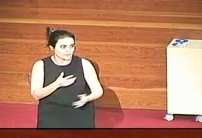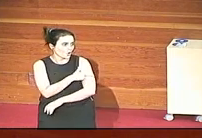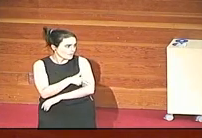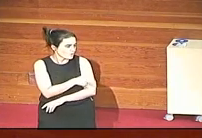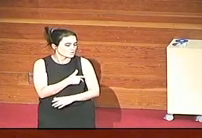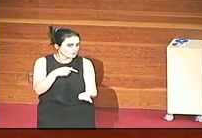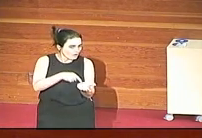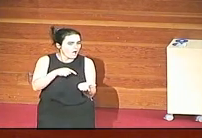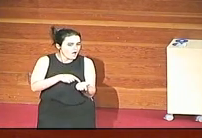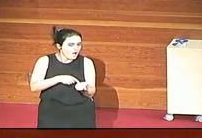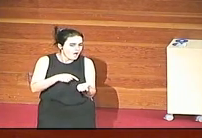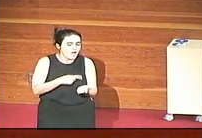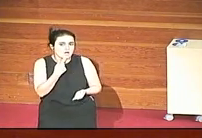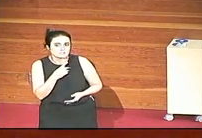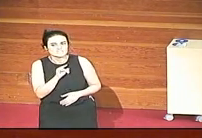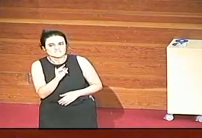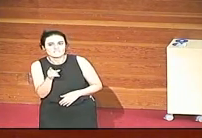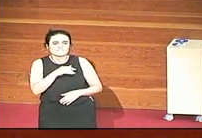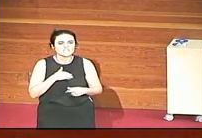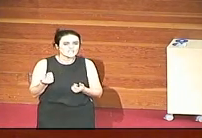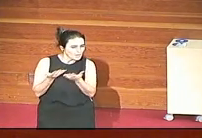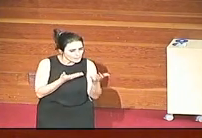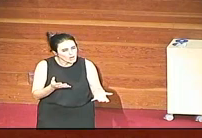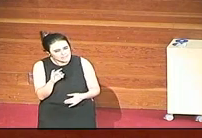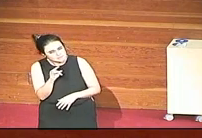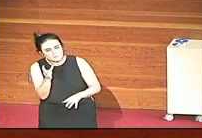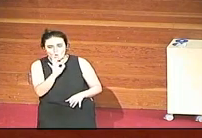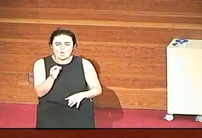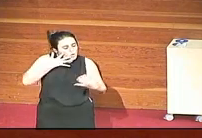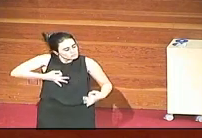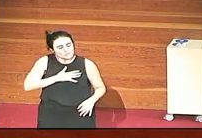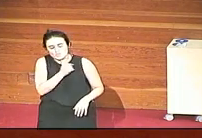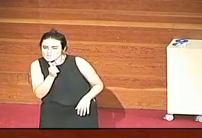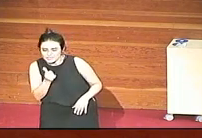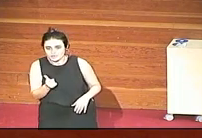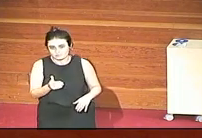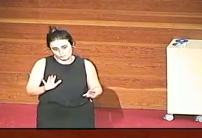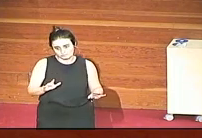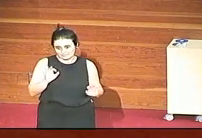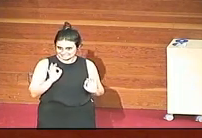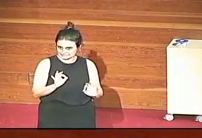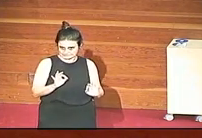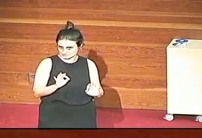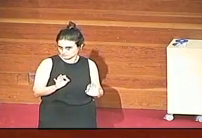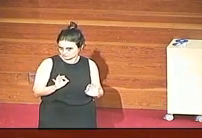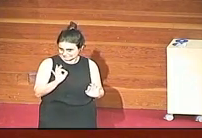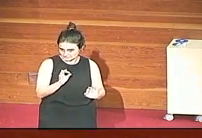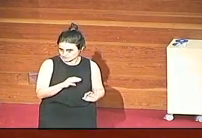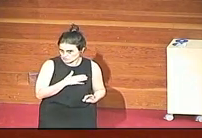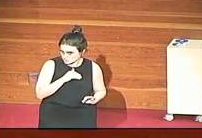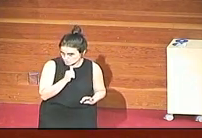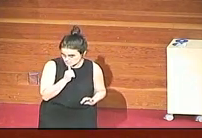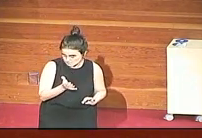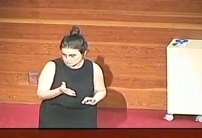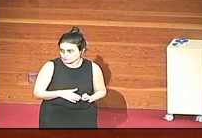que te pego y diciendo que claro que queréis energía eólica pero claro luego no no queréis hombre así no eso no lo que se plantea